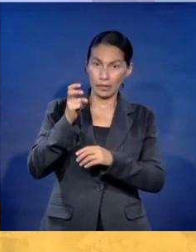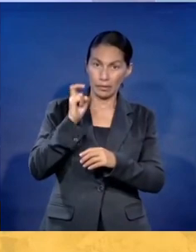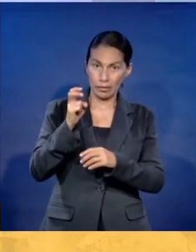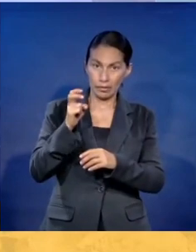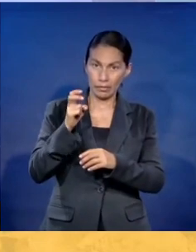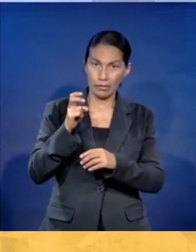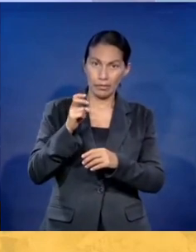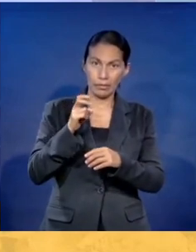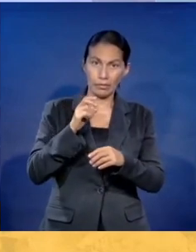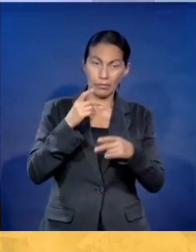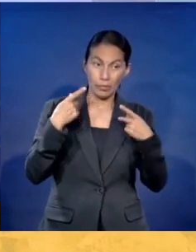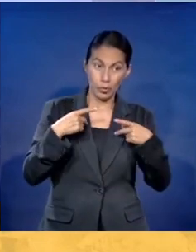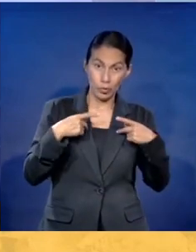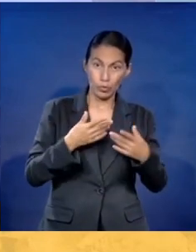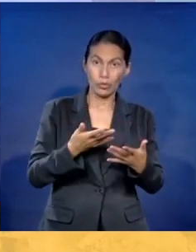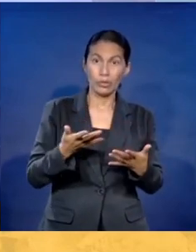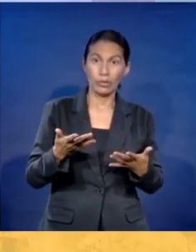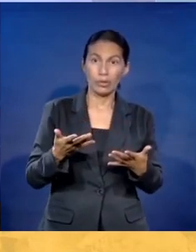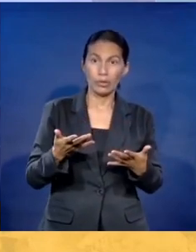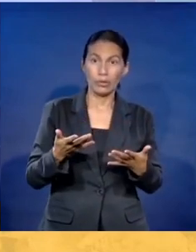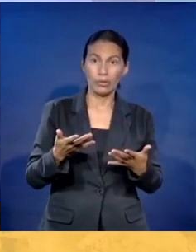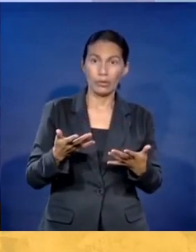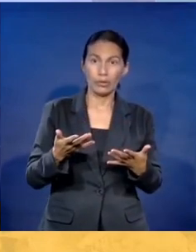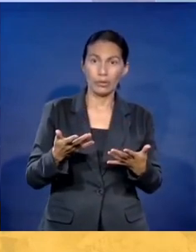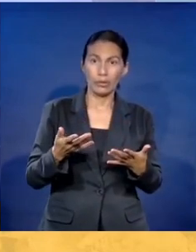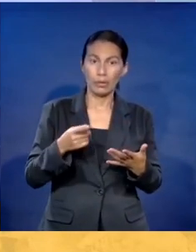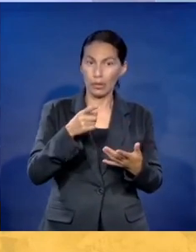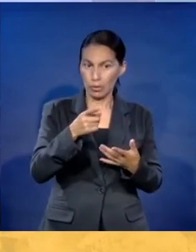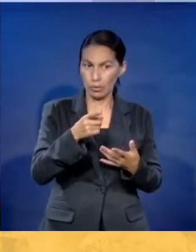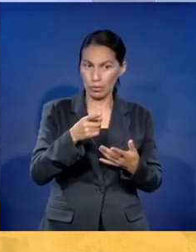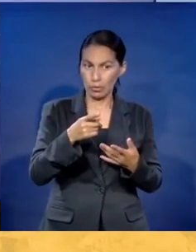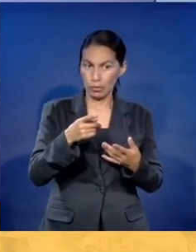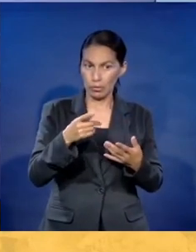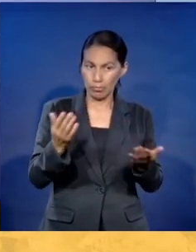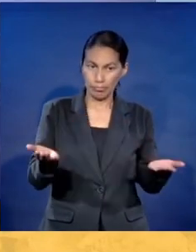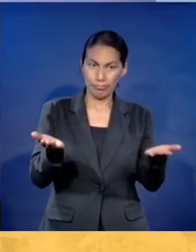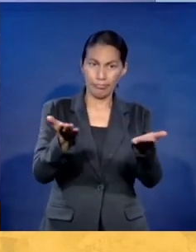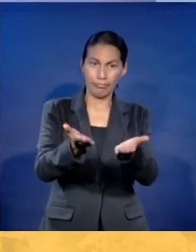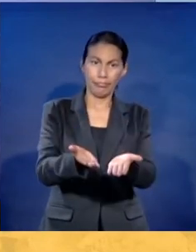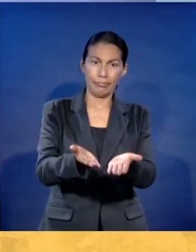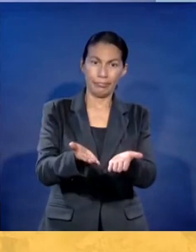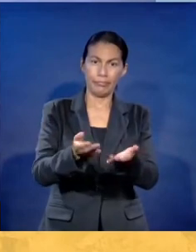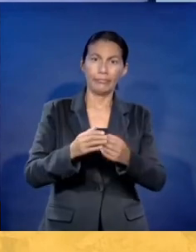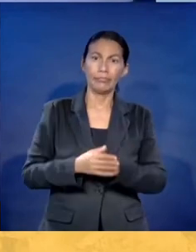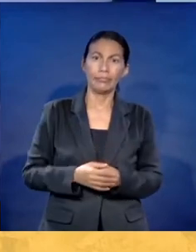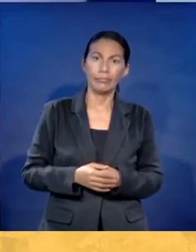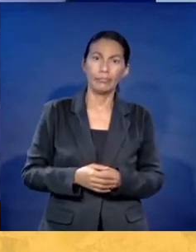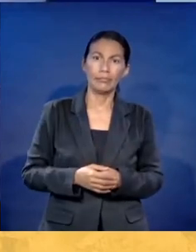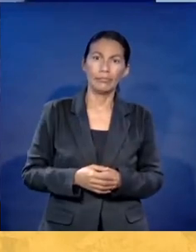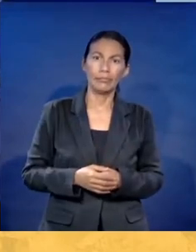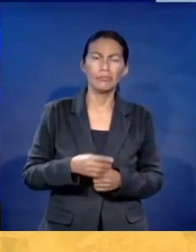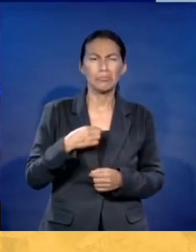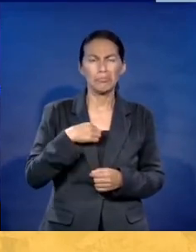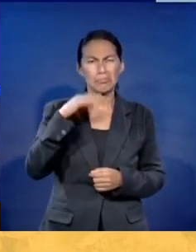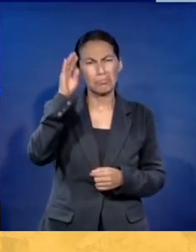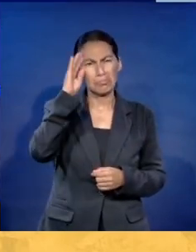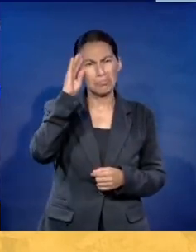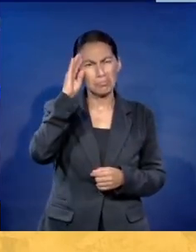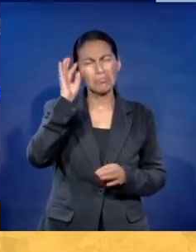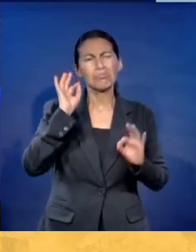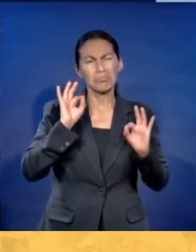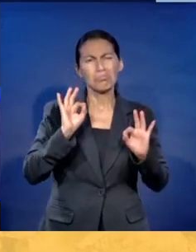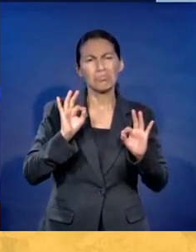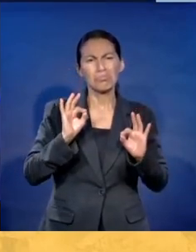contactos y pues tú haces la presentación Se me hizo un buen negocio